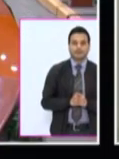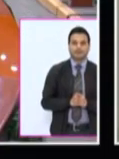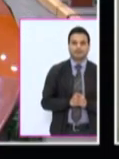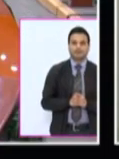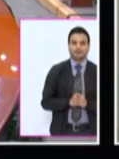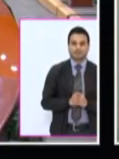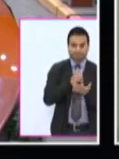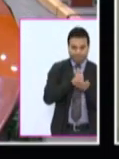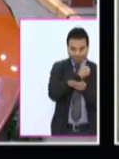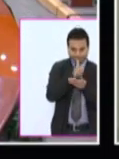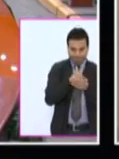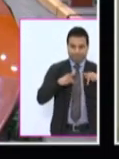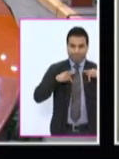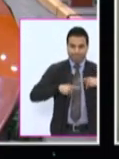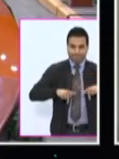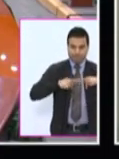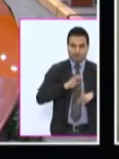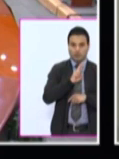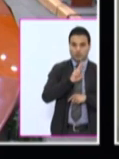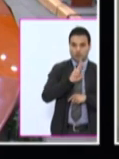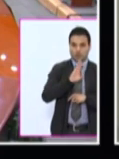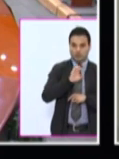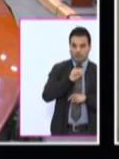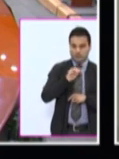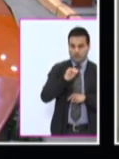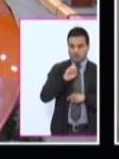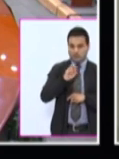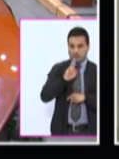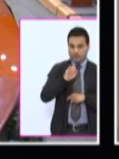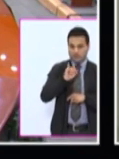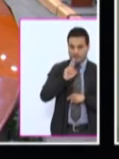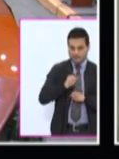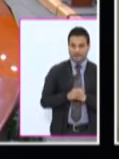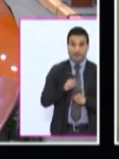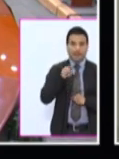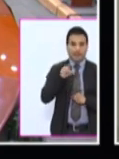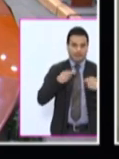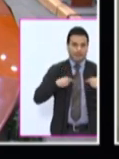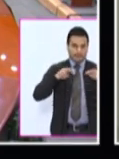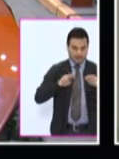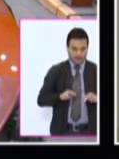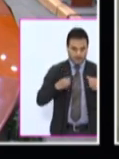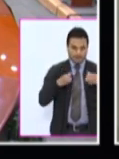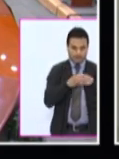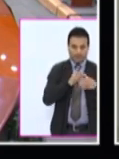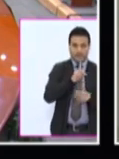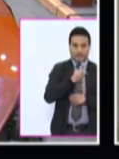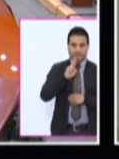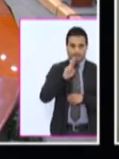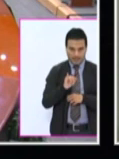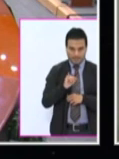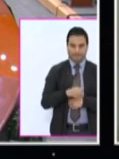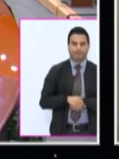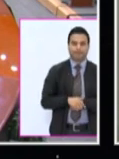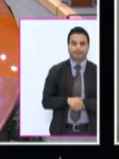la metodología no solamente se refiere a la metodología estadística, sino que también se refiere a un protocolo sanitario que se ha aplicado en las 2